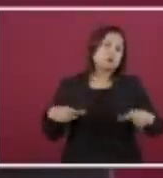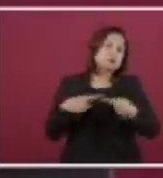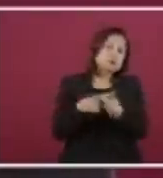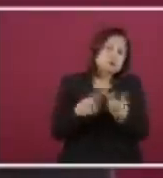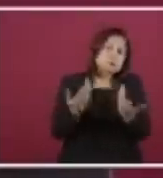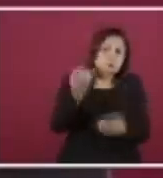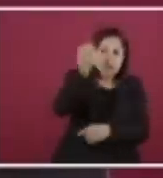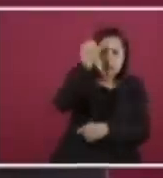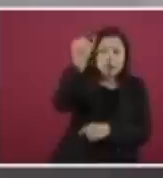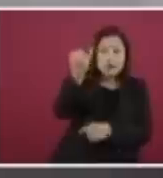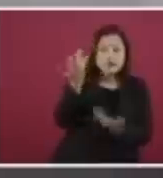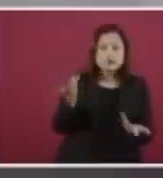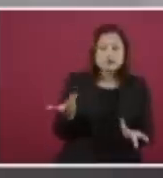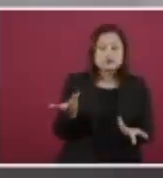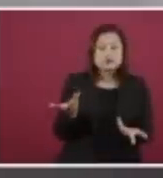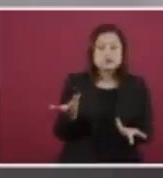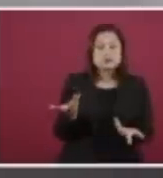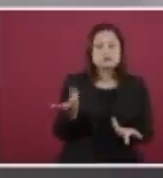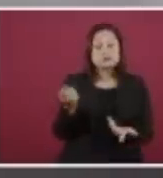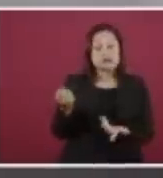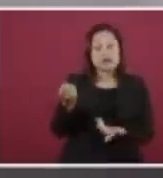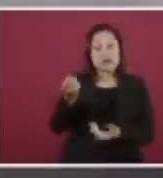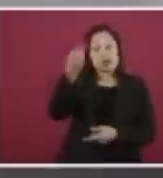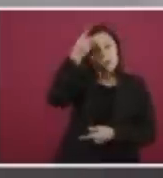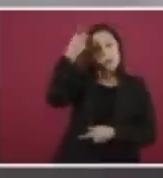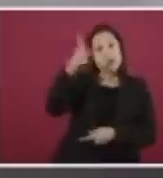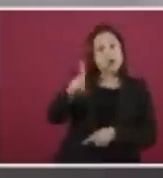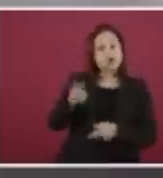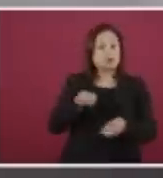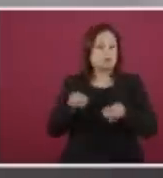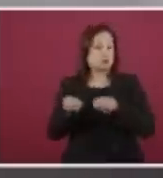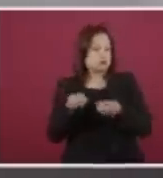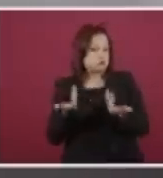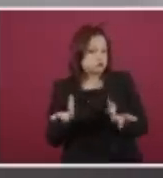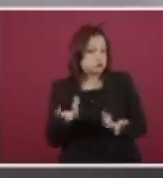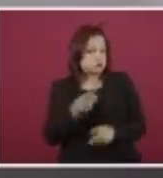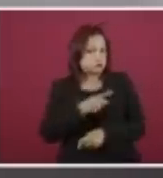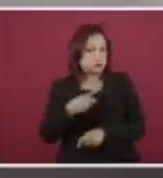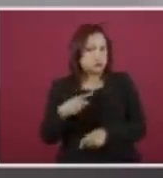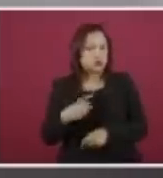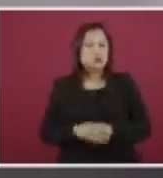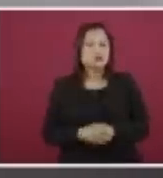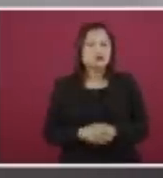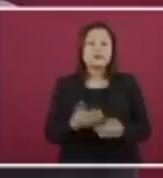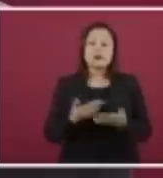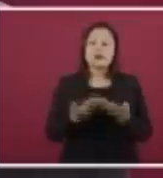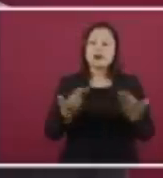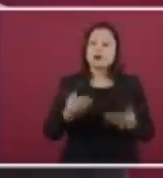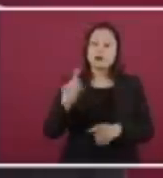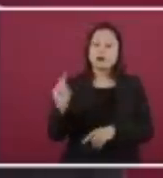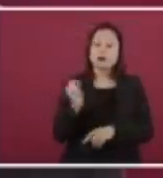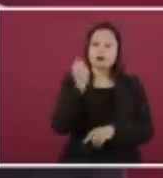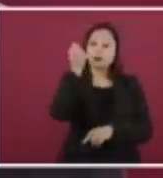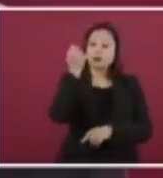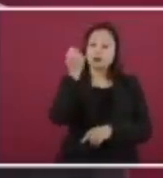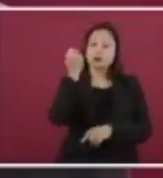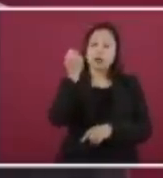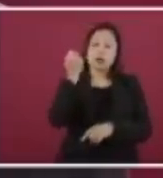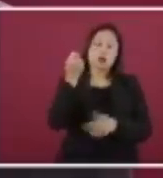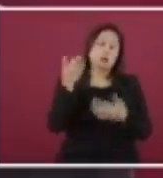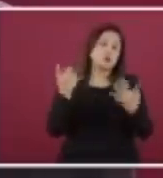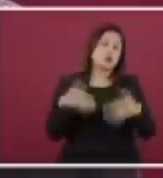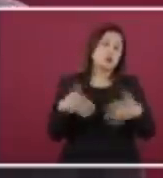Eso sería lo mejor. Y si hay buen desarrollo tecnológico, si